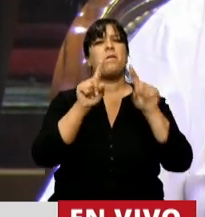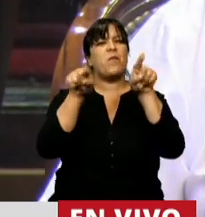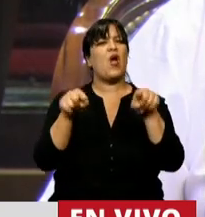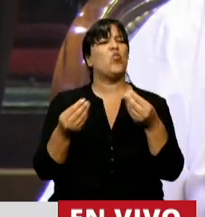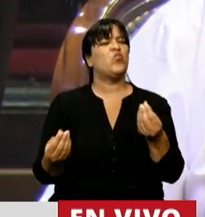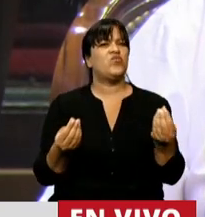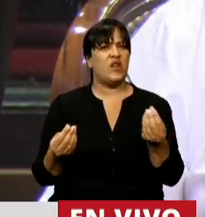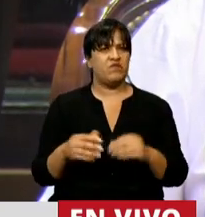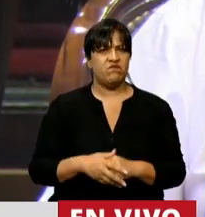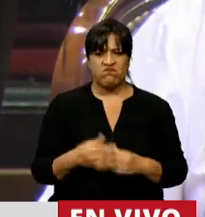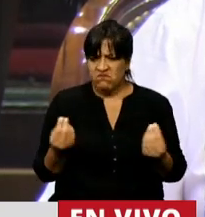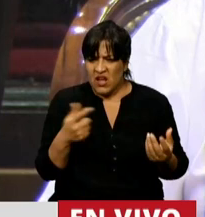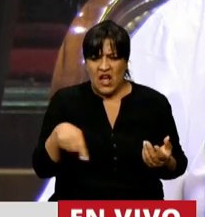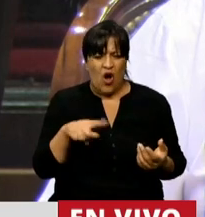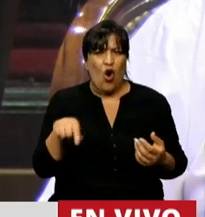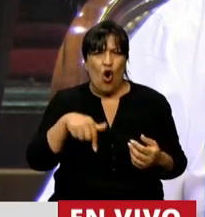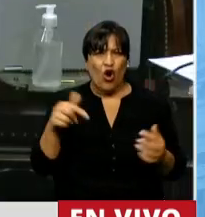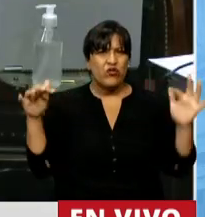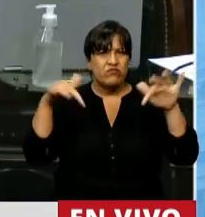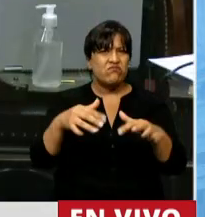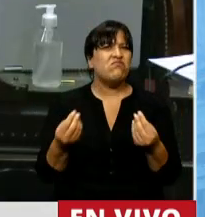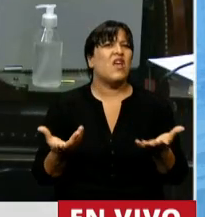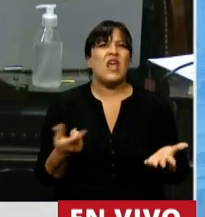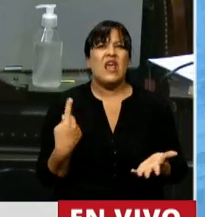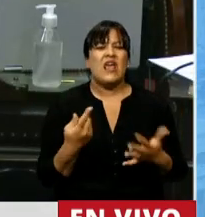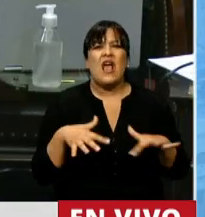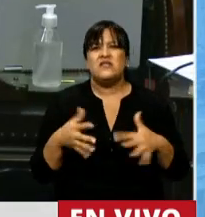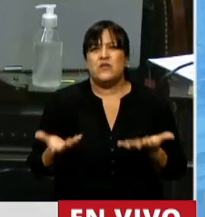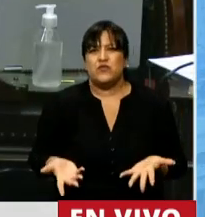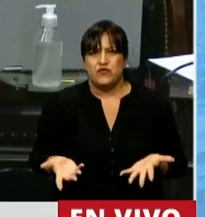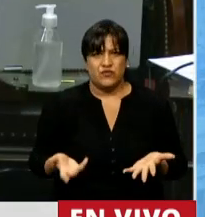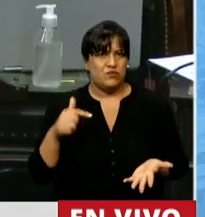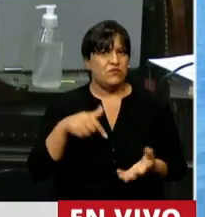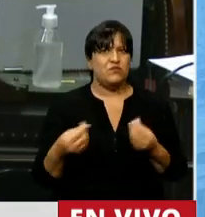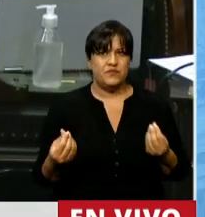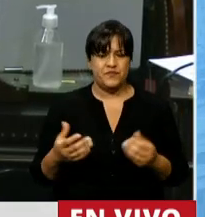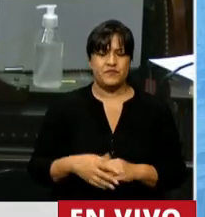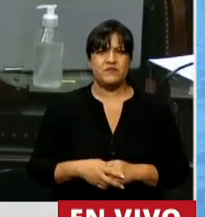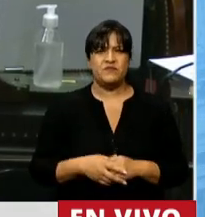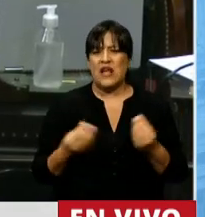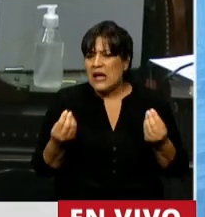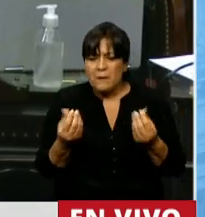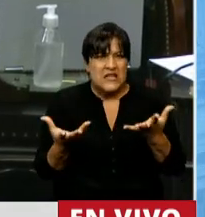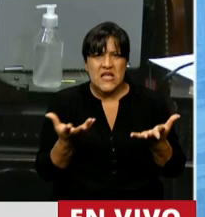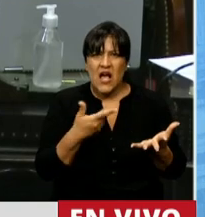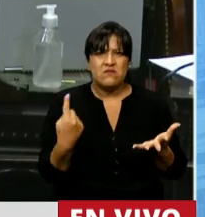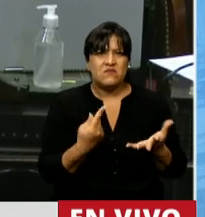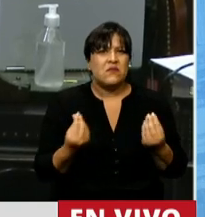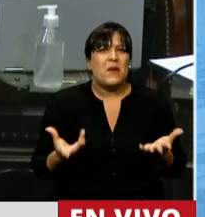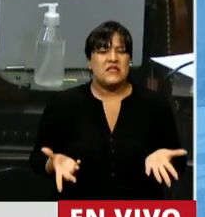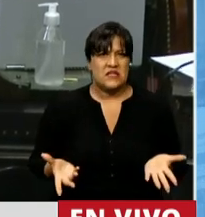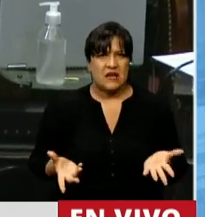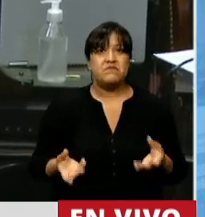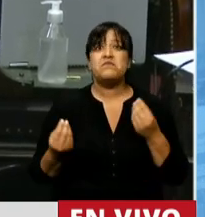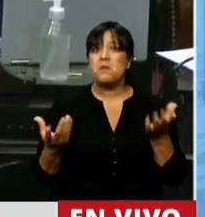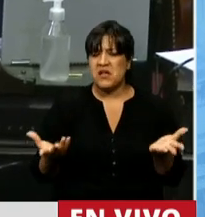surge es, ¿qué estamos haciendo hoy acá? ¿Qué estamos haciendo acá, esto, señor presidente? ¿Qué es lo que está pasando acá? Lo que